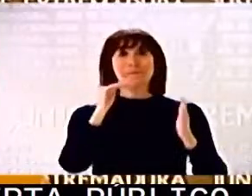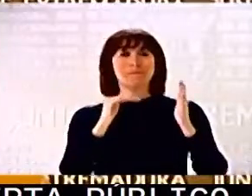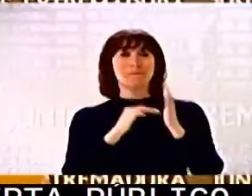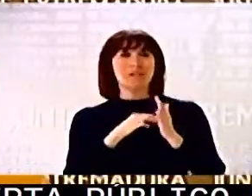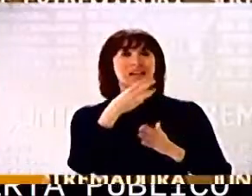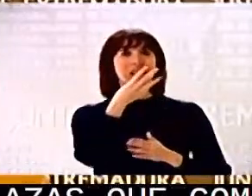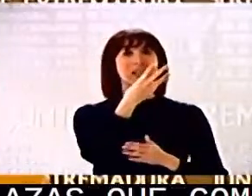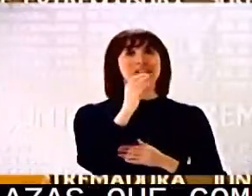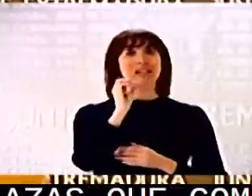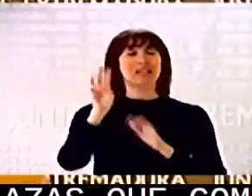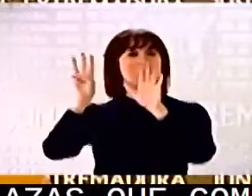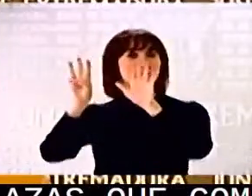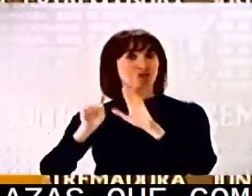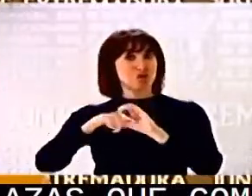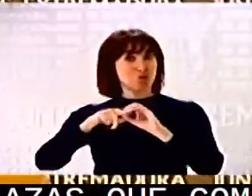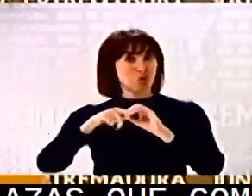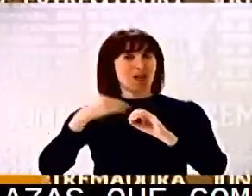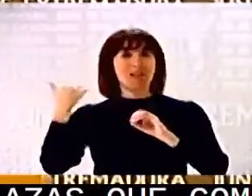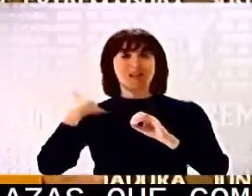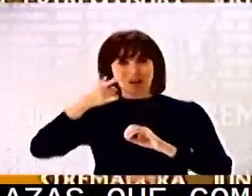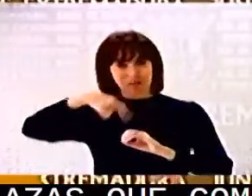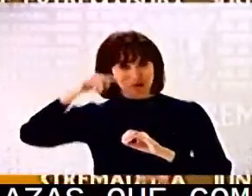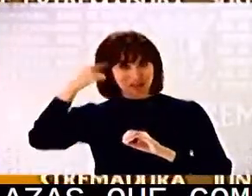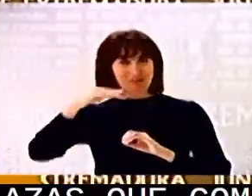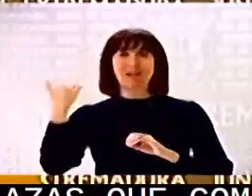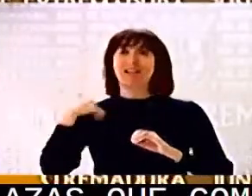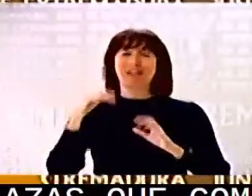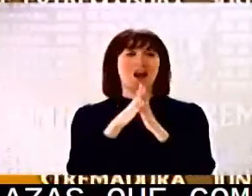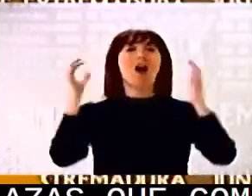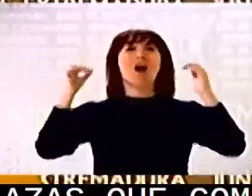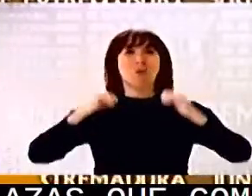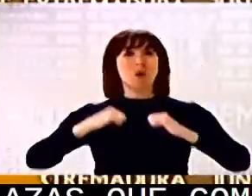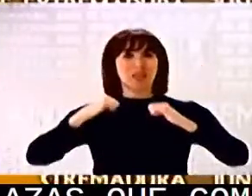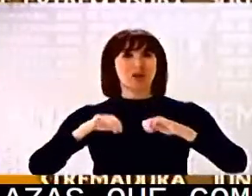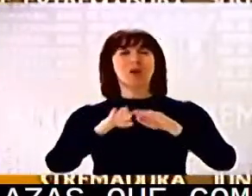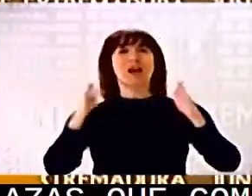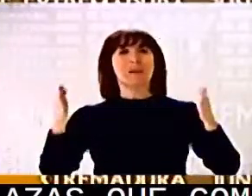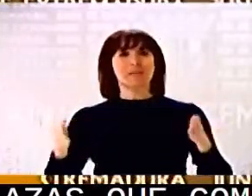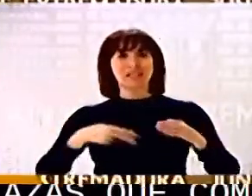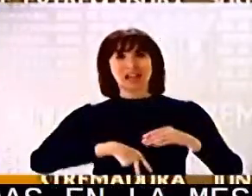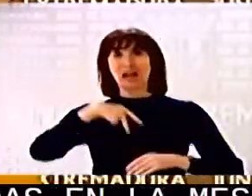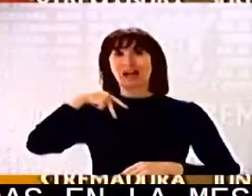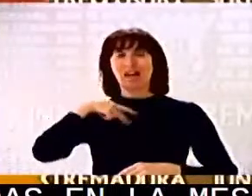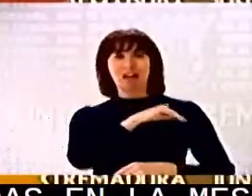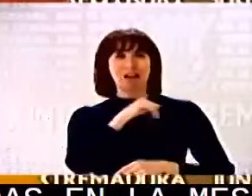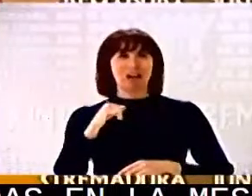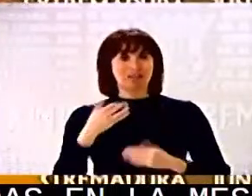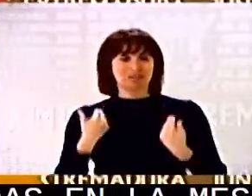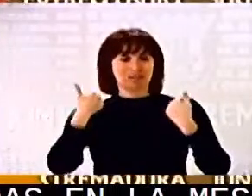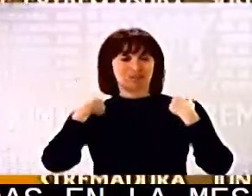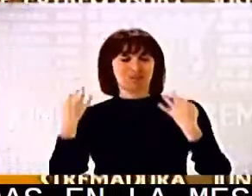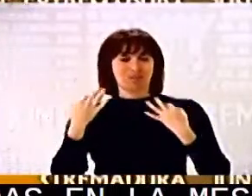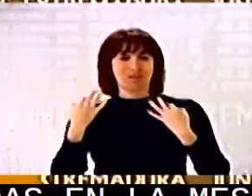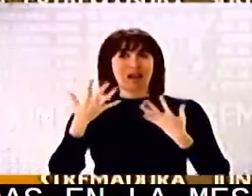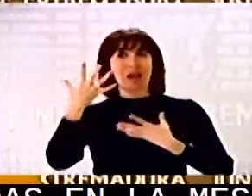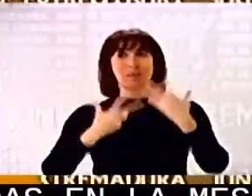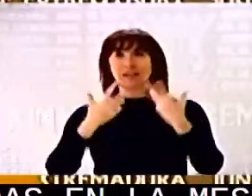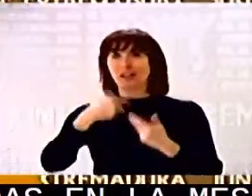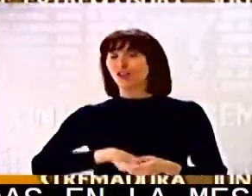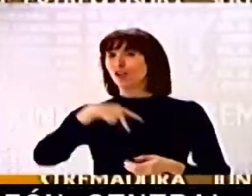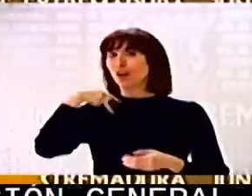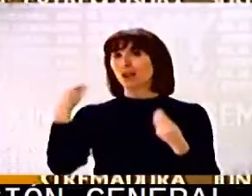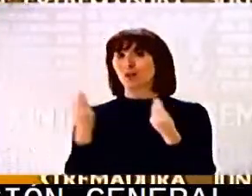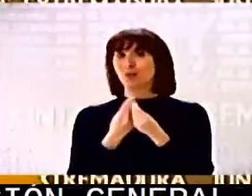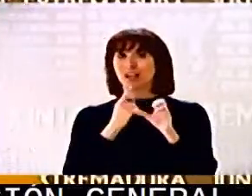como saben, ya han sido negociadas y acordadas en la Mesa General y que corresponden a Administración General de la